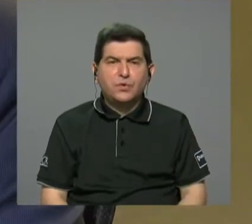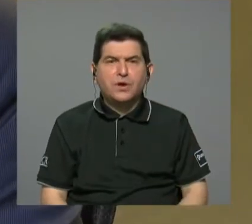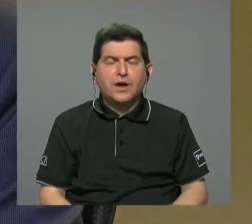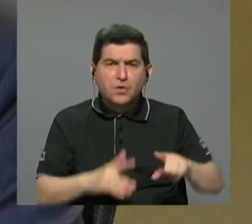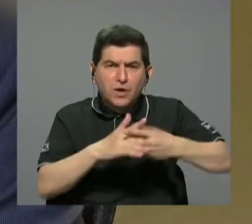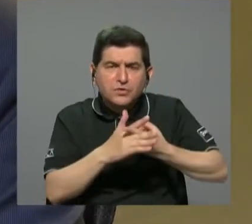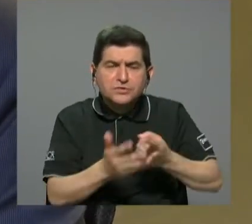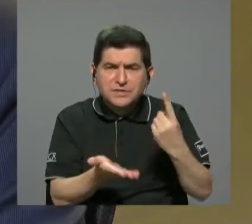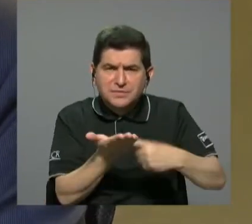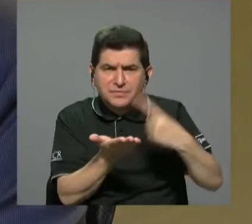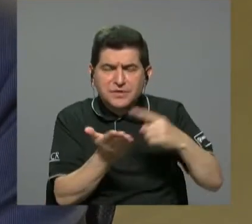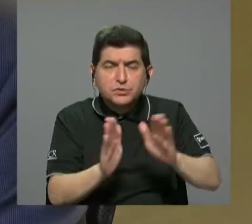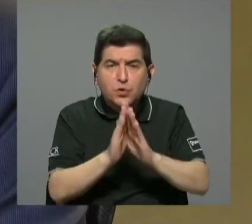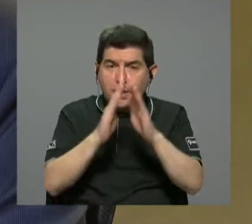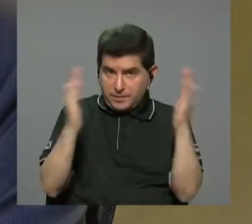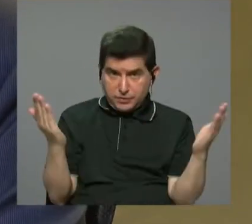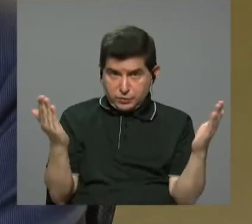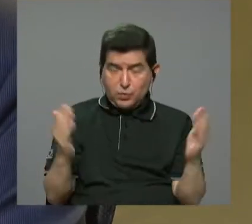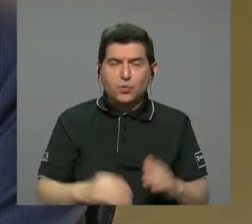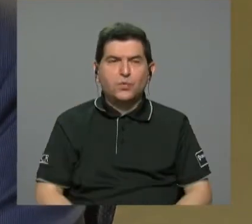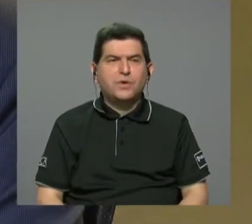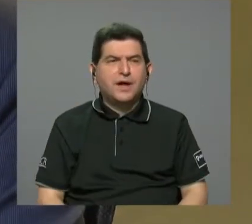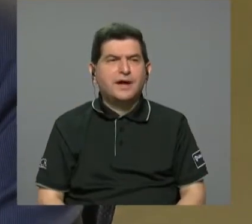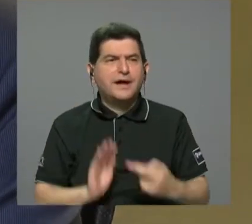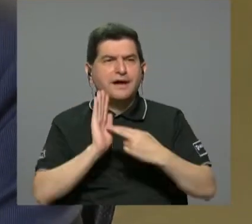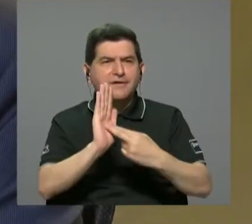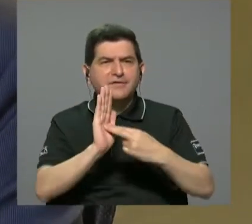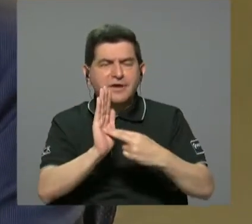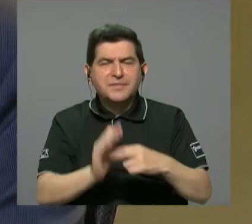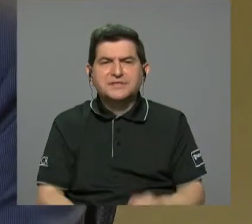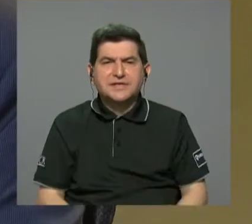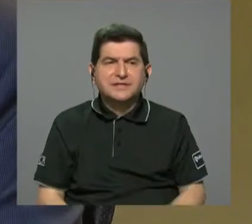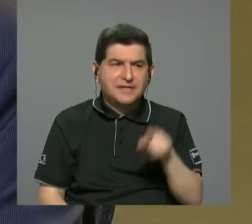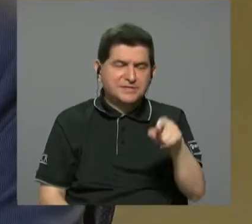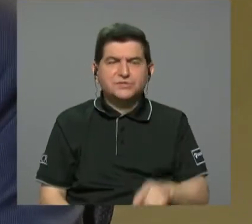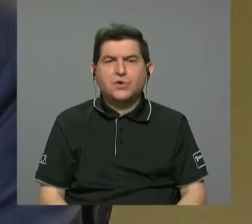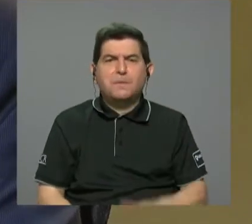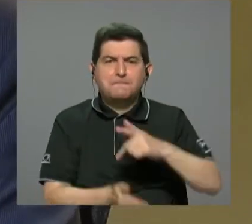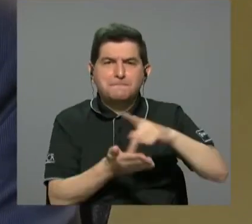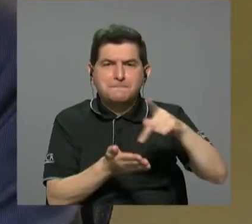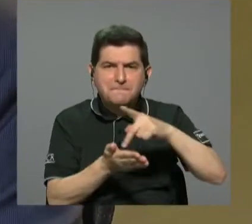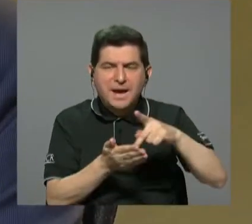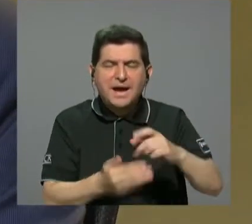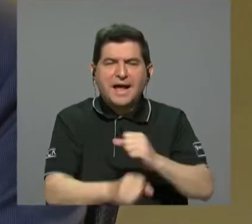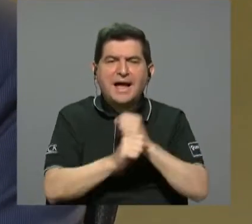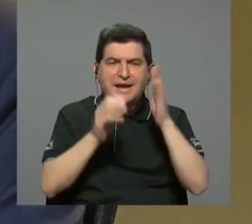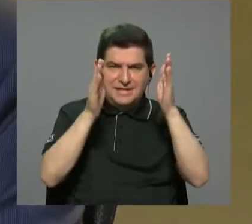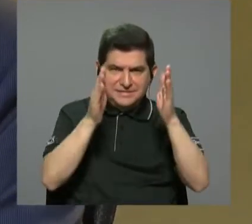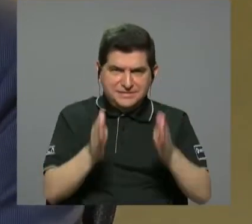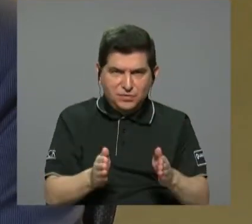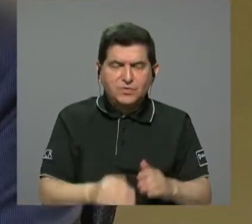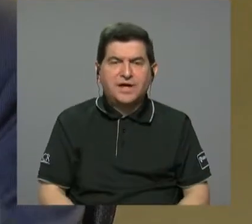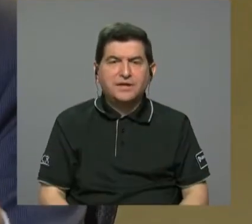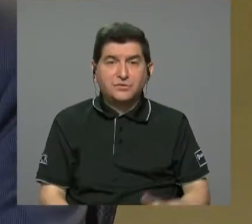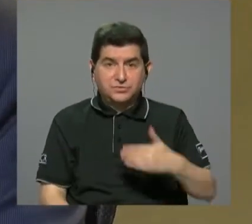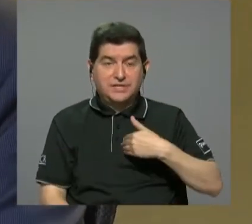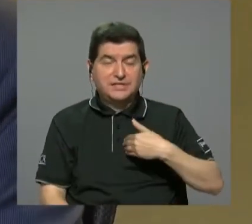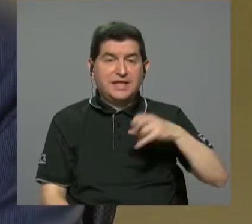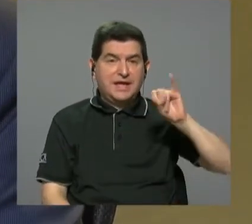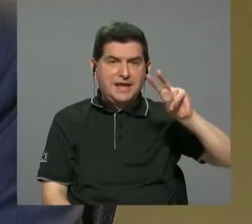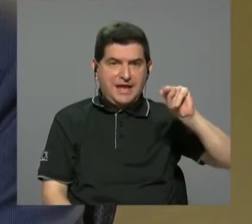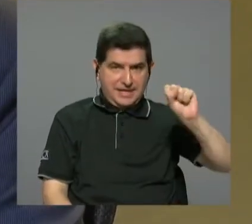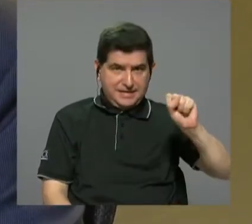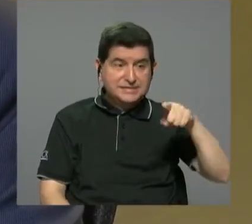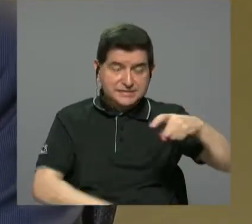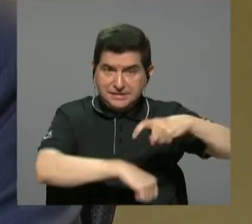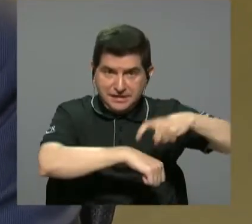discutir la apertura, la representación de las primas de seguro, lo que pagaban todos los asegurados al instituto en ese